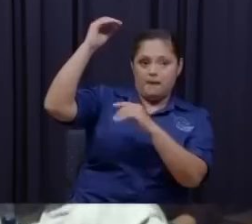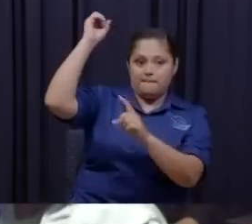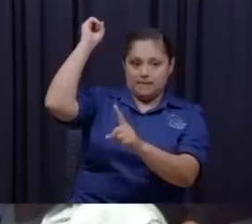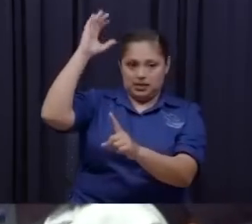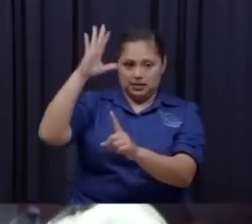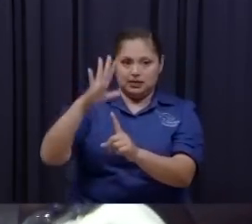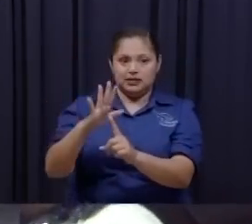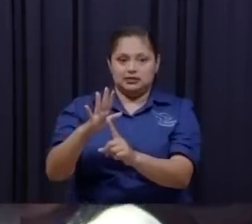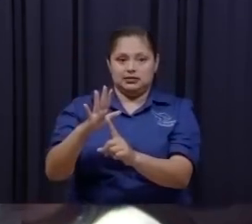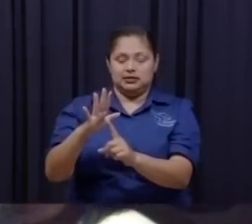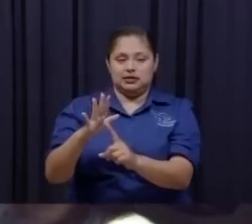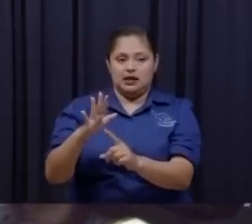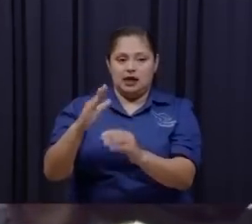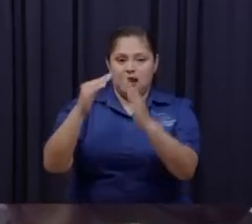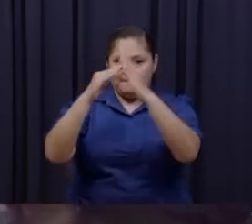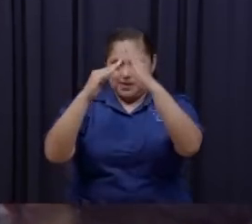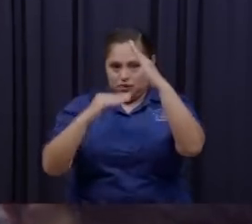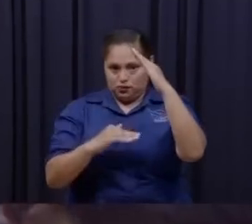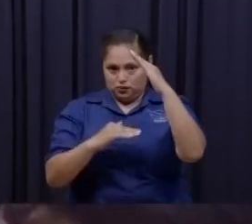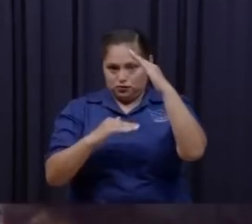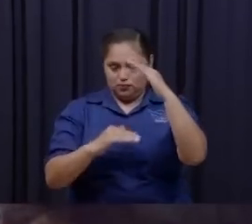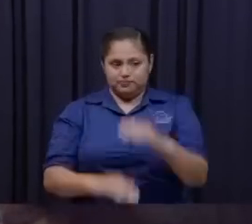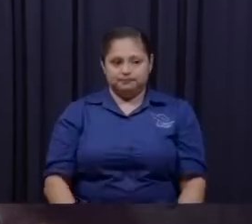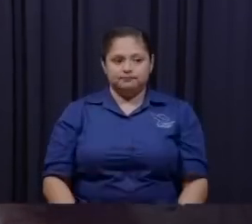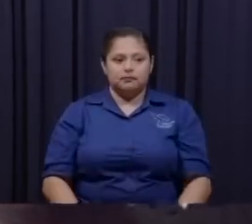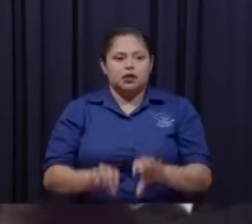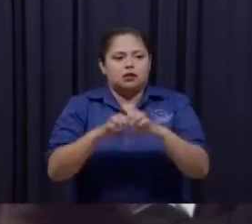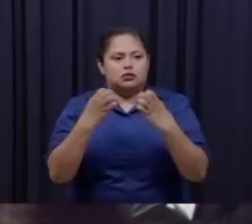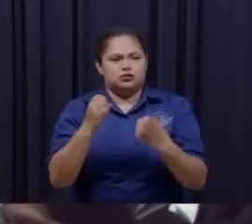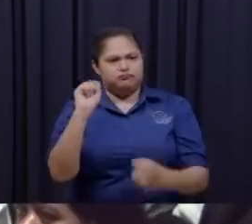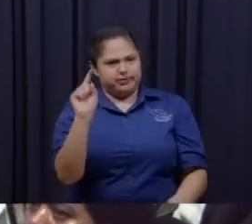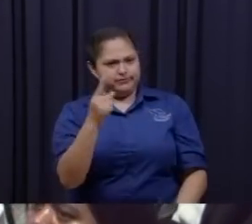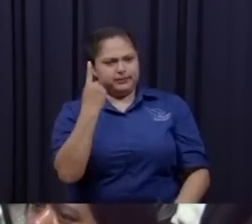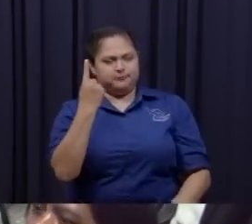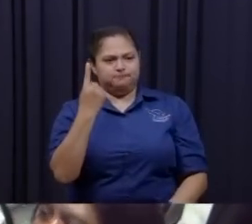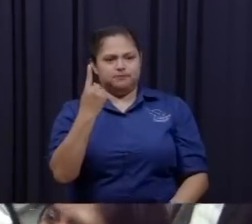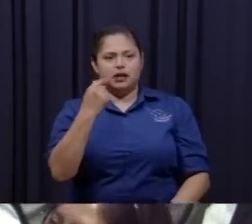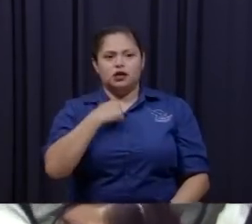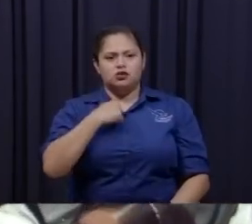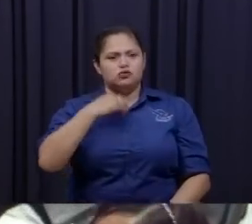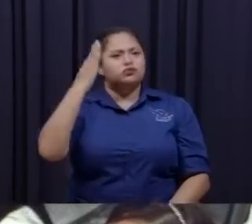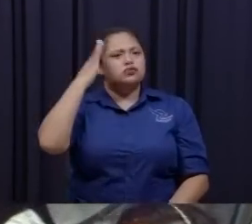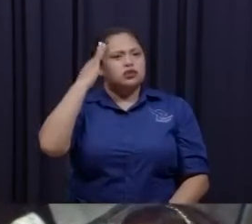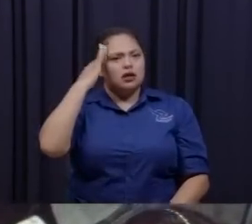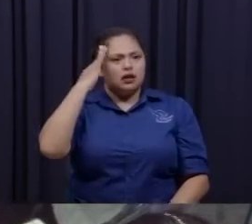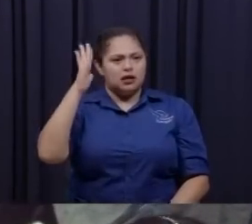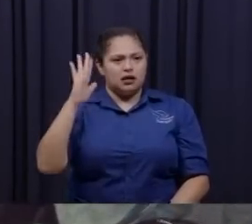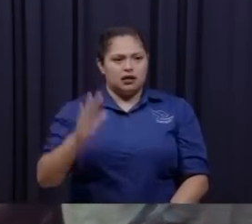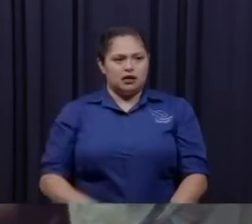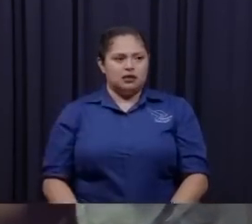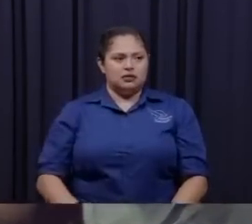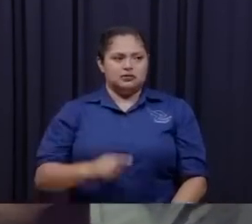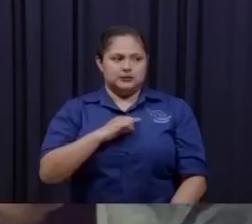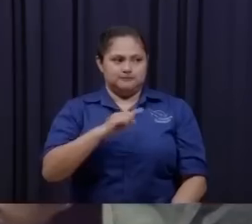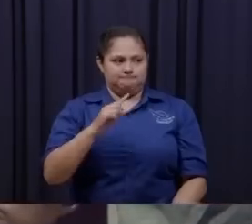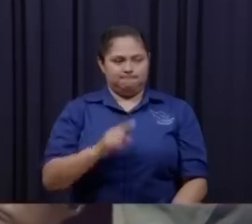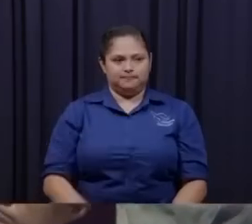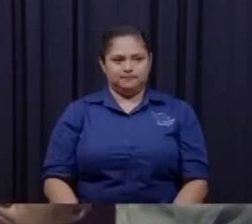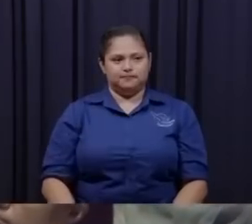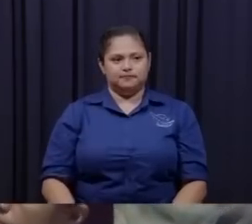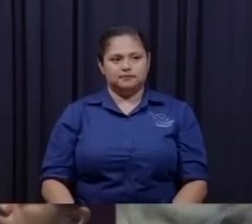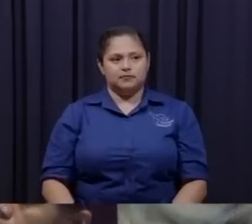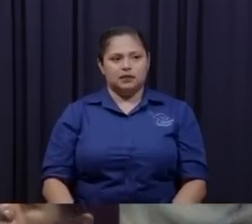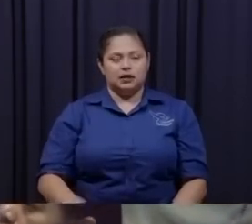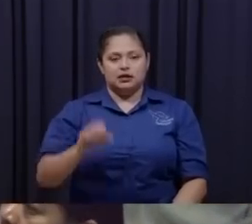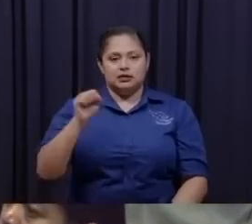bendice al menor. Entonces, lo primero que yo sé es